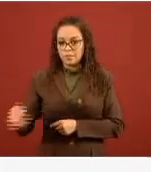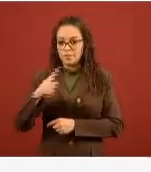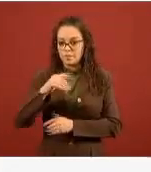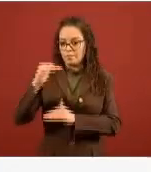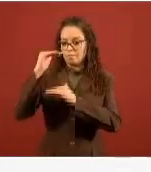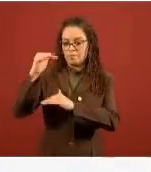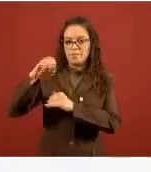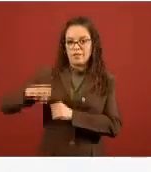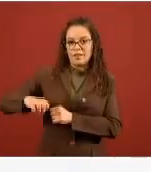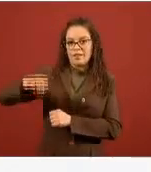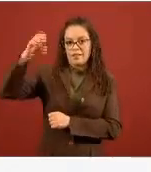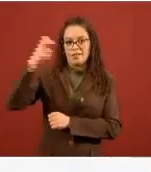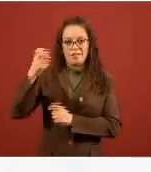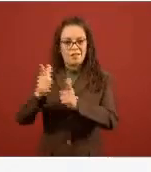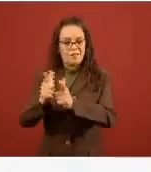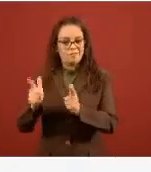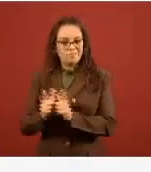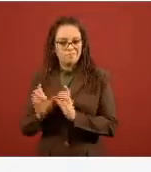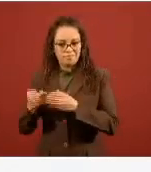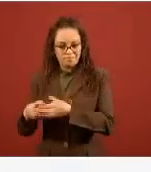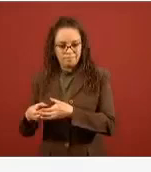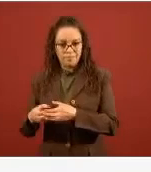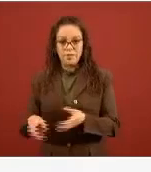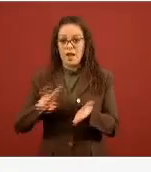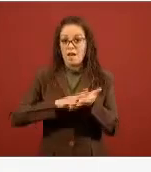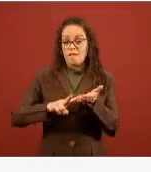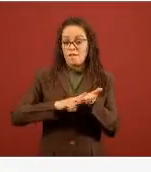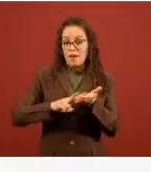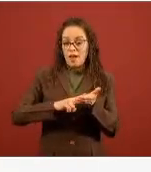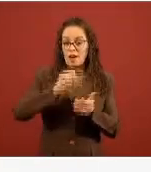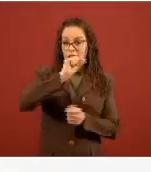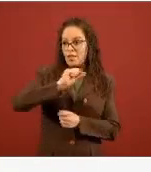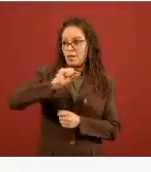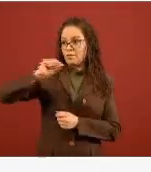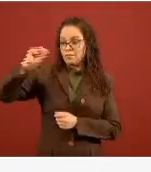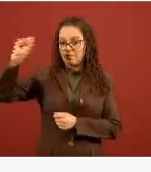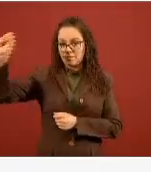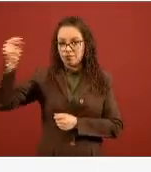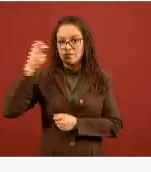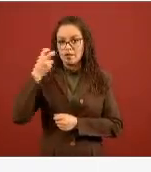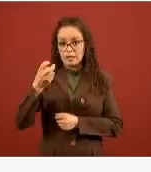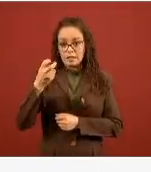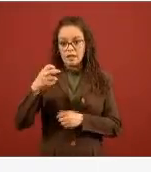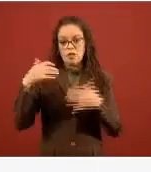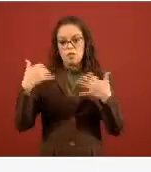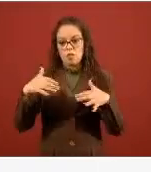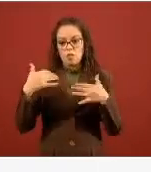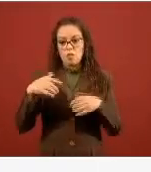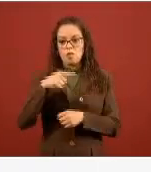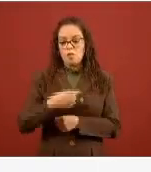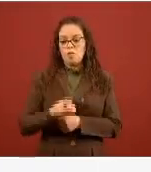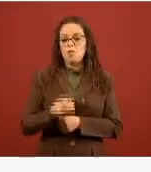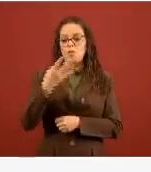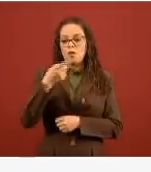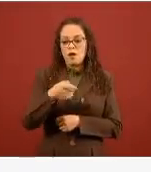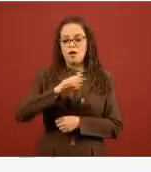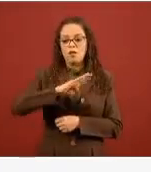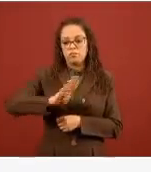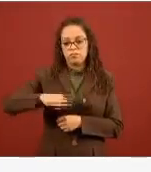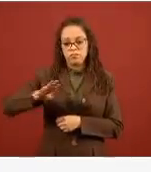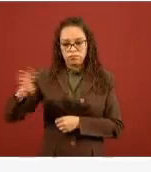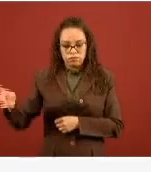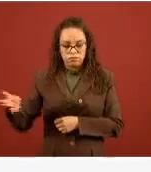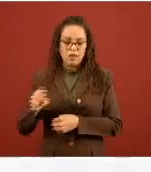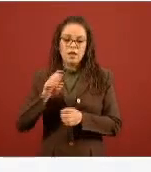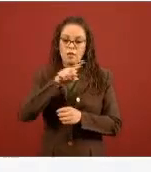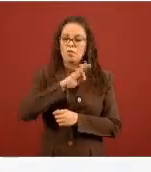edad y la línea de color verde representa la letalidad para cada uno de esos grupos. Como ustedes pueden ver, en los menores